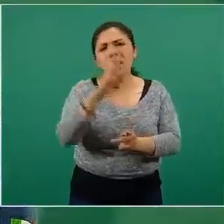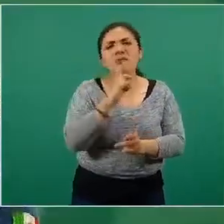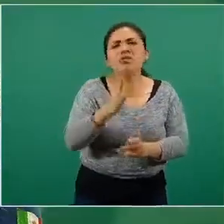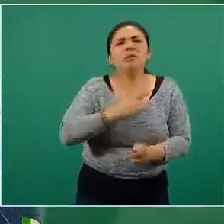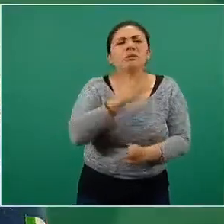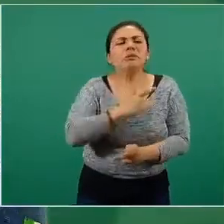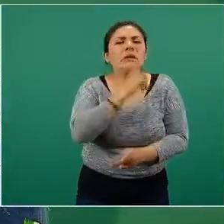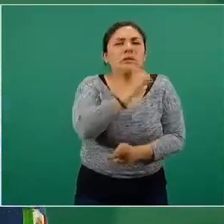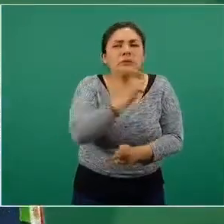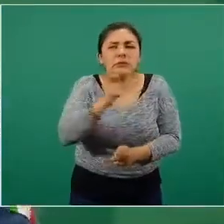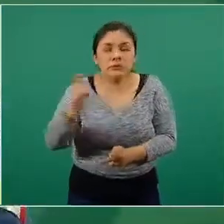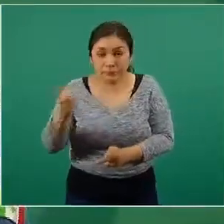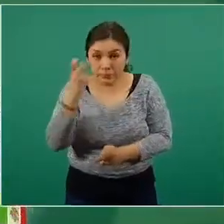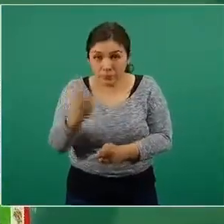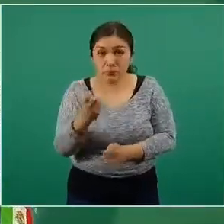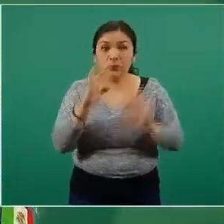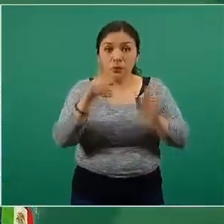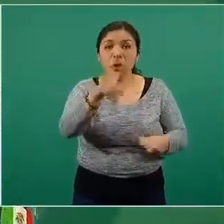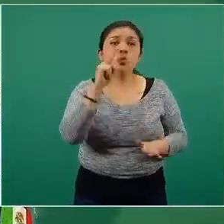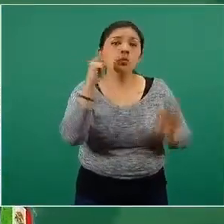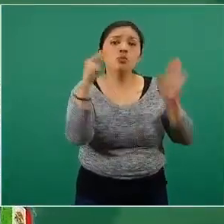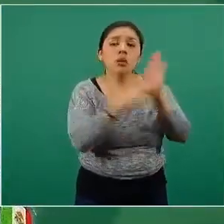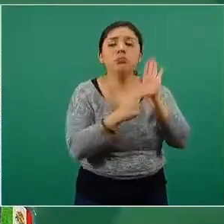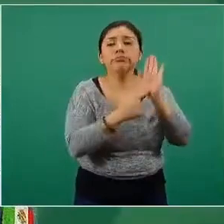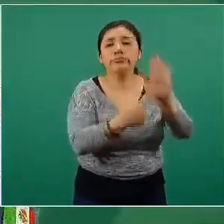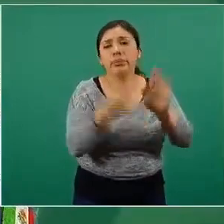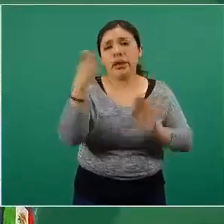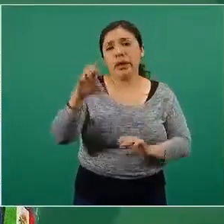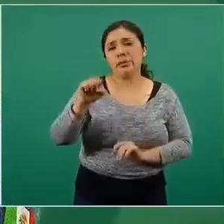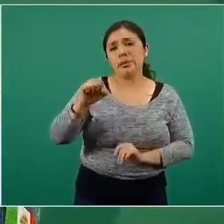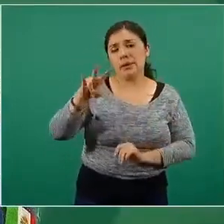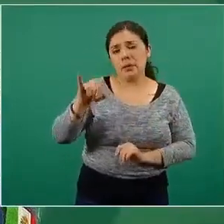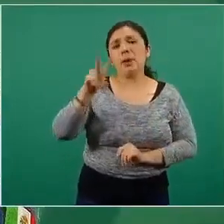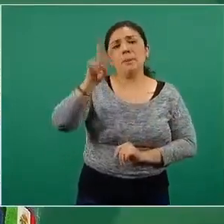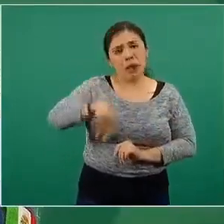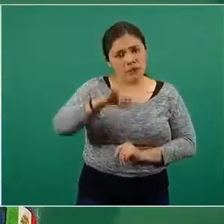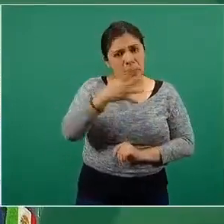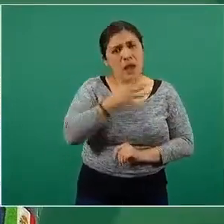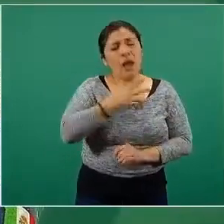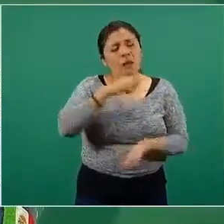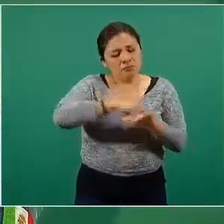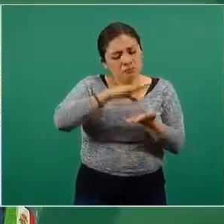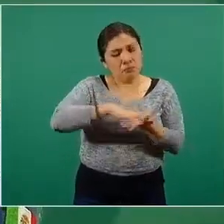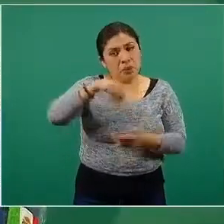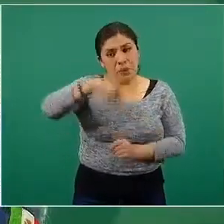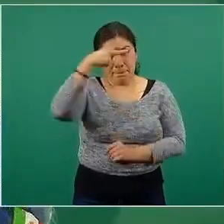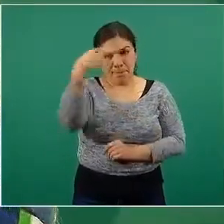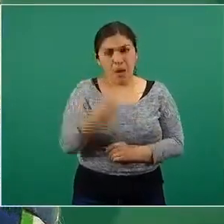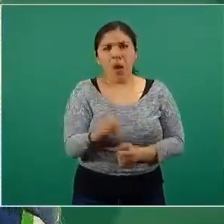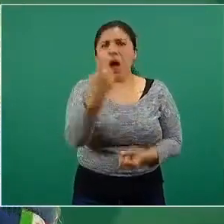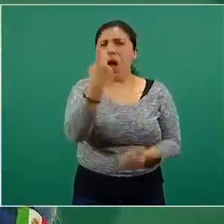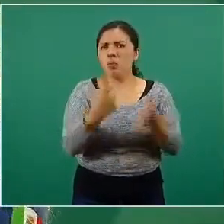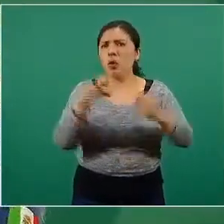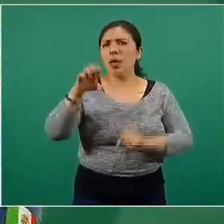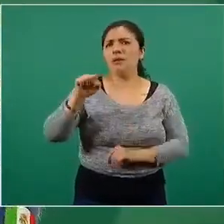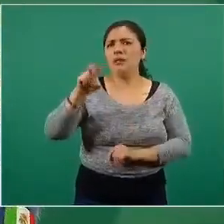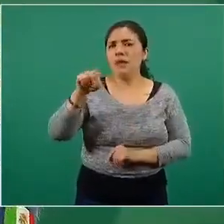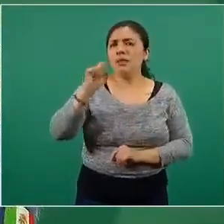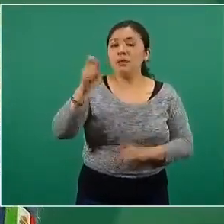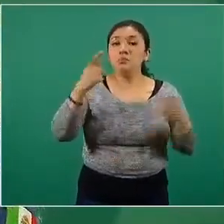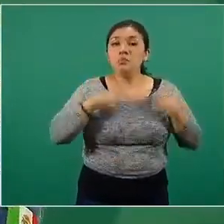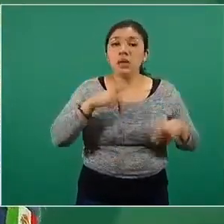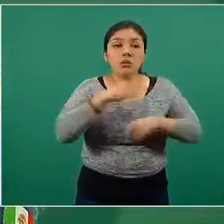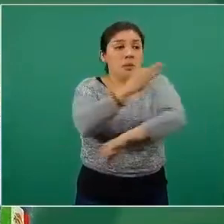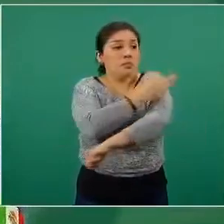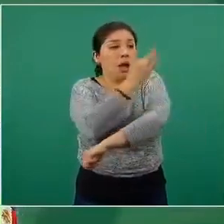analizar, y entonces ustedes lo ven reflejado. Sí tenemos reporte en México de algunos ESAVIS de personas que